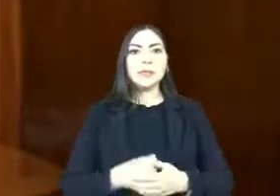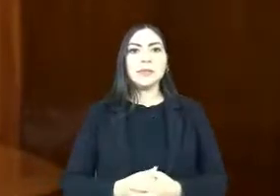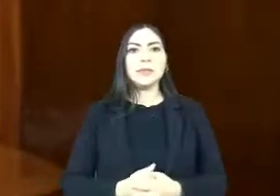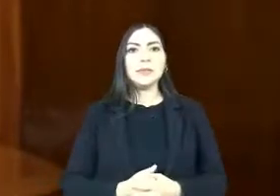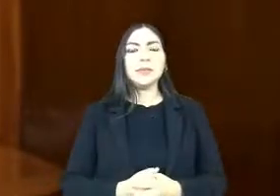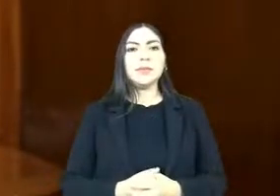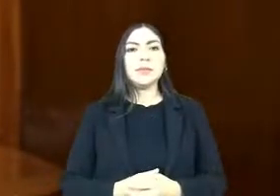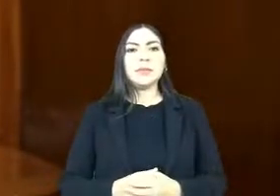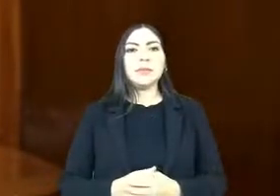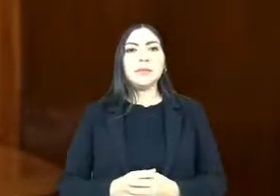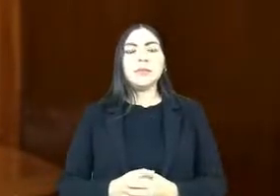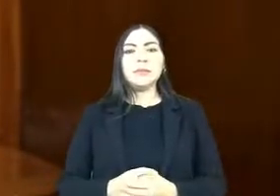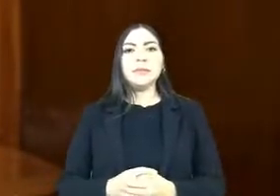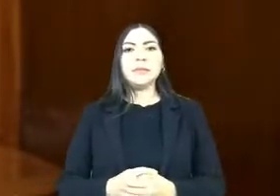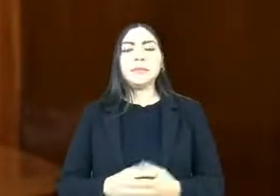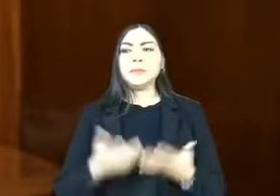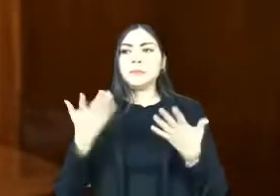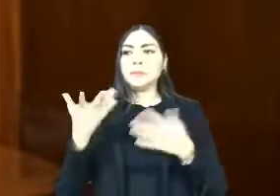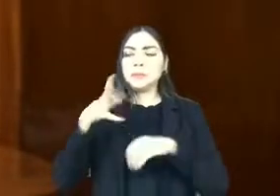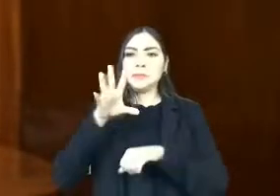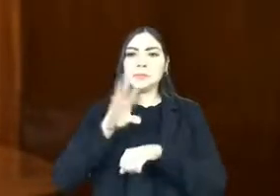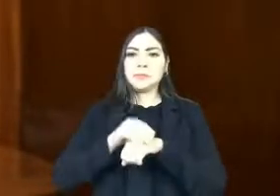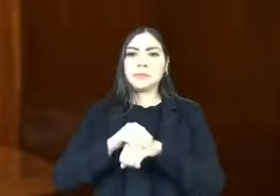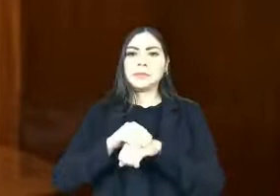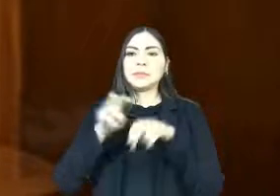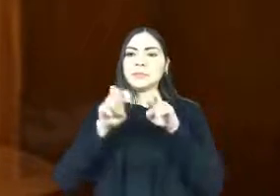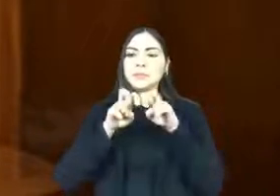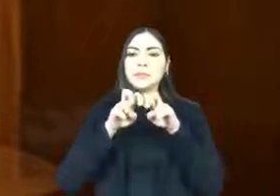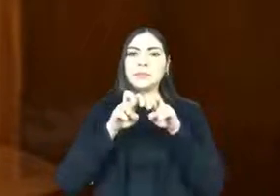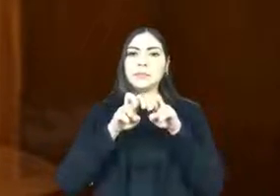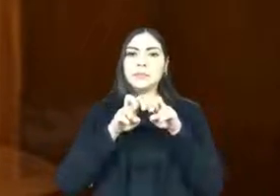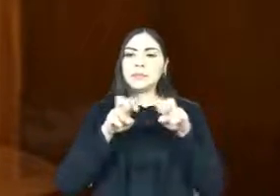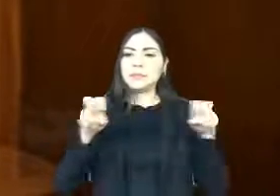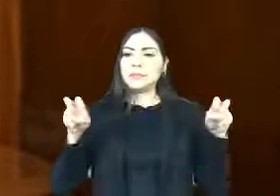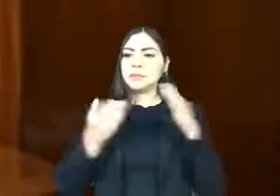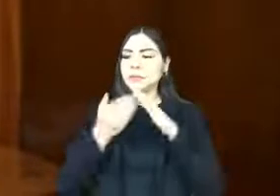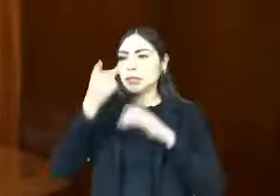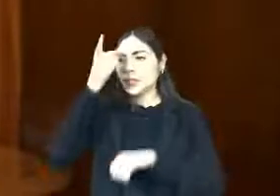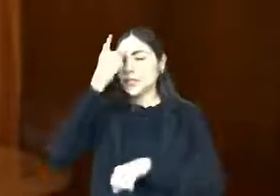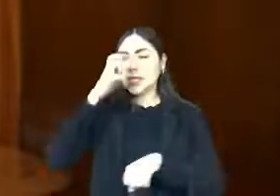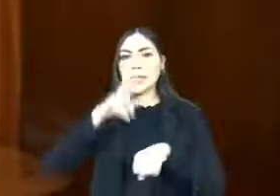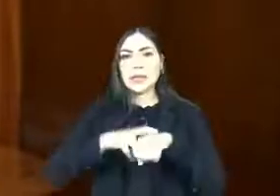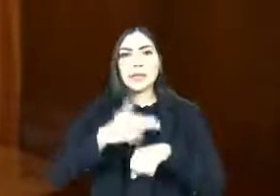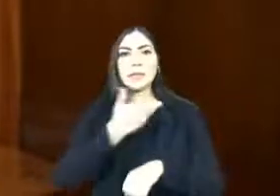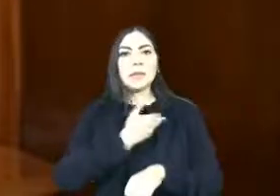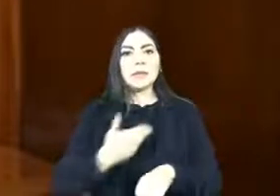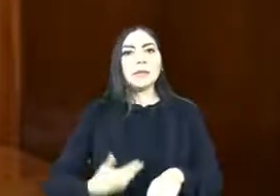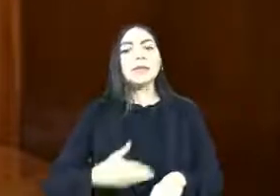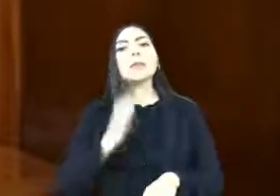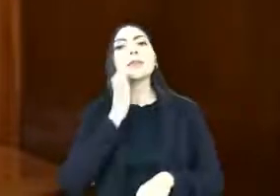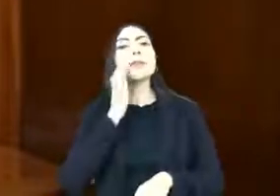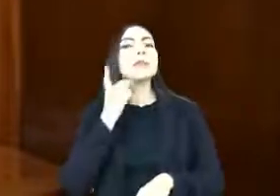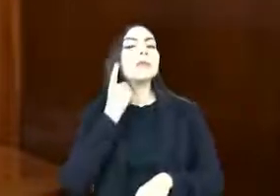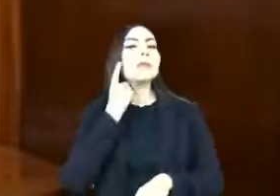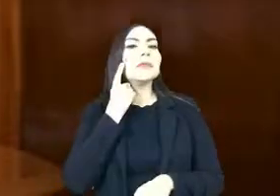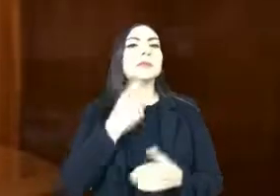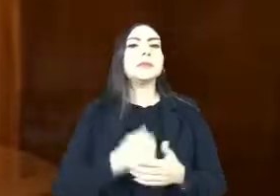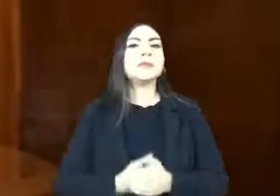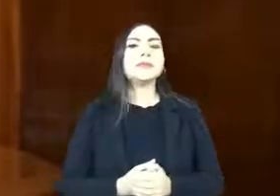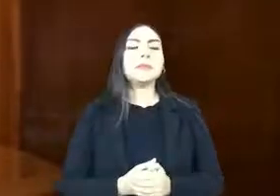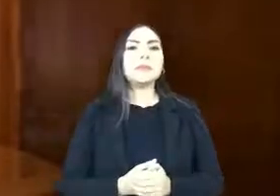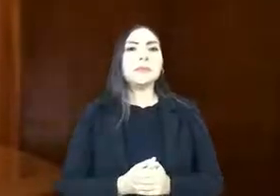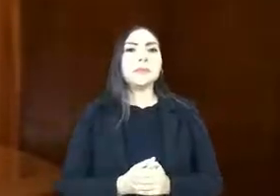con su dueña de la mesa directiva de sus integrantes del presidente la razón del